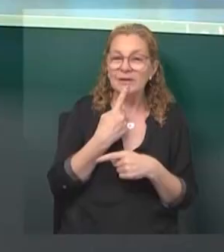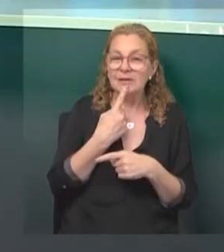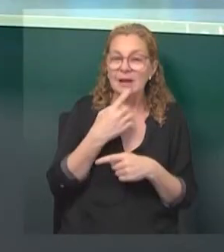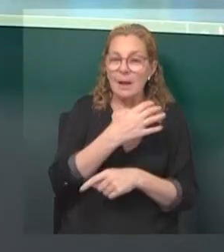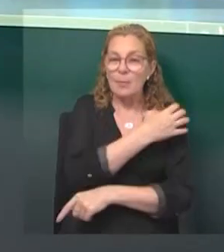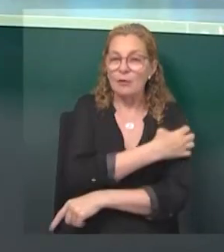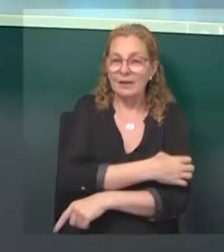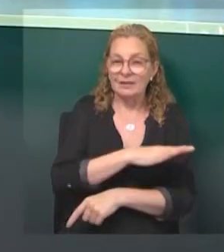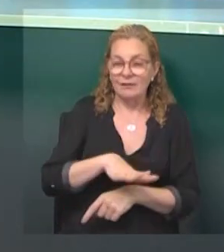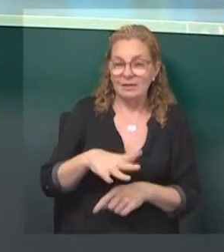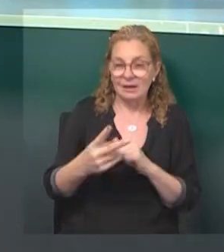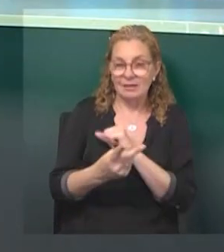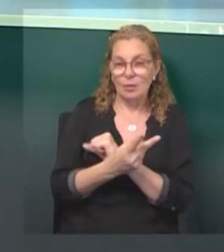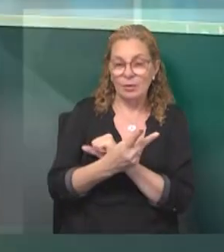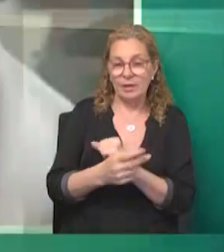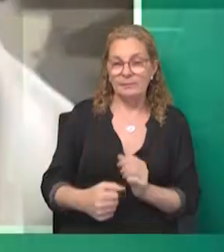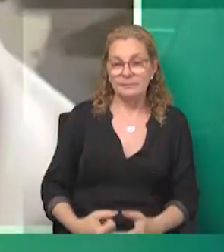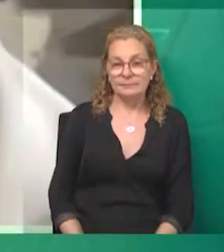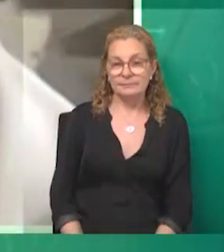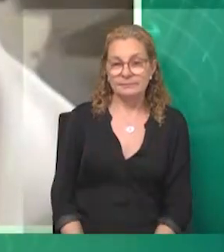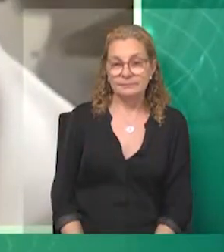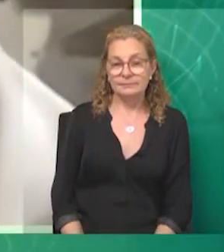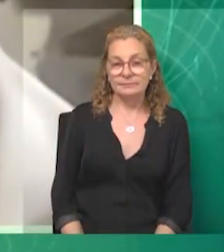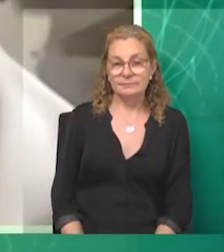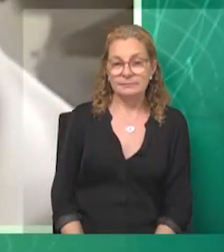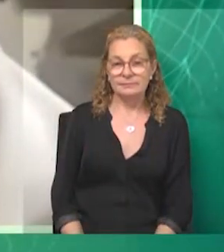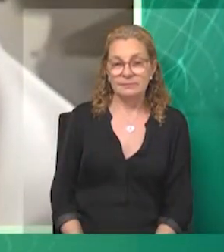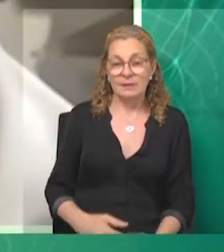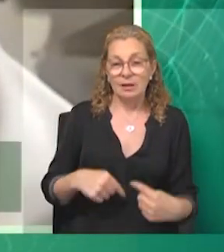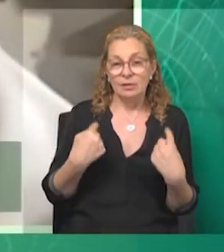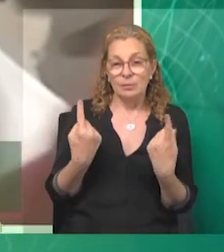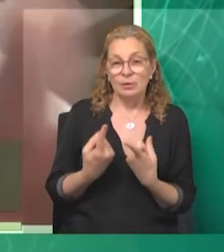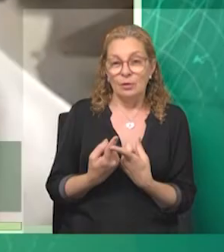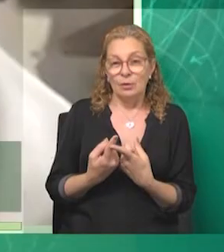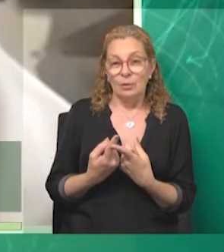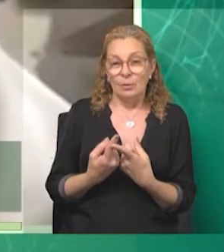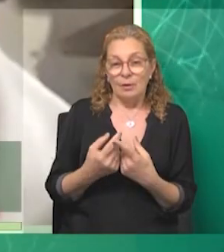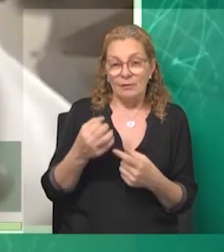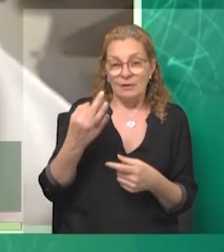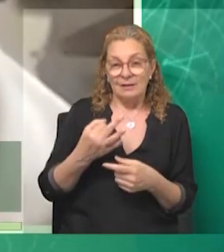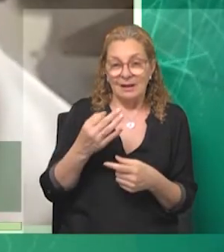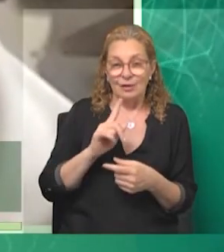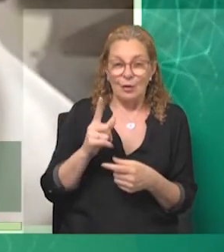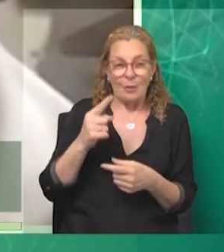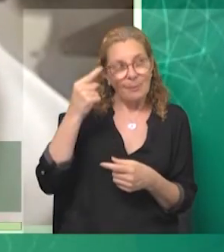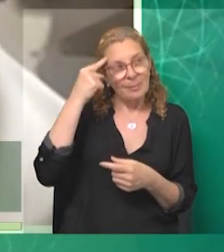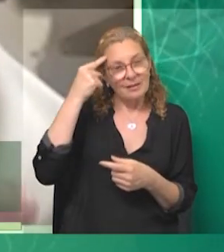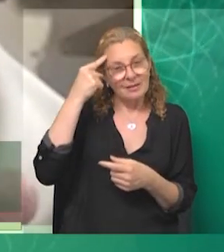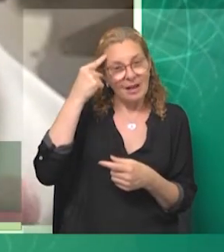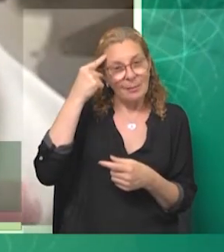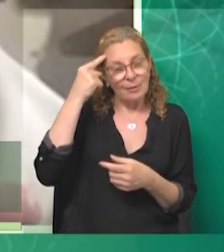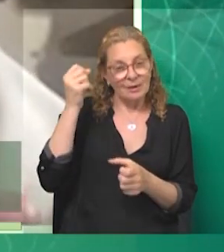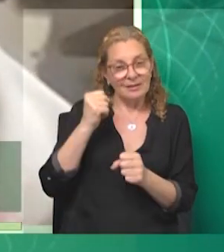pobreza infantil y seguridad y estamos todos muy realmente muy descreídos de de la